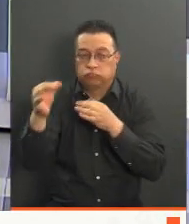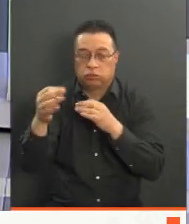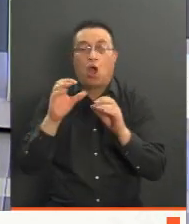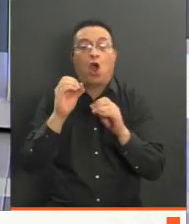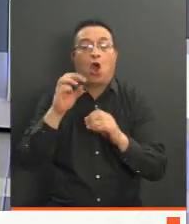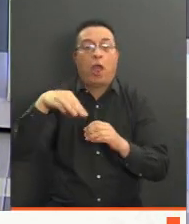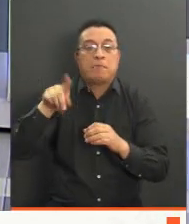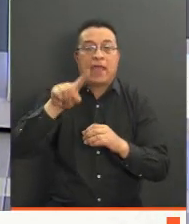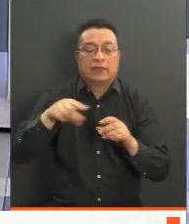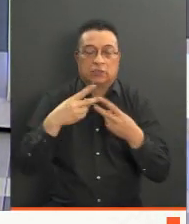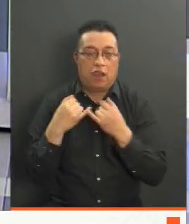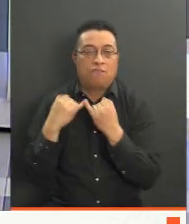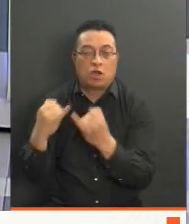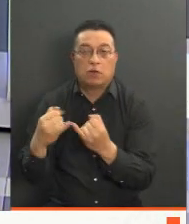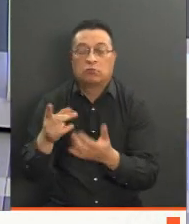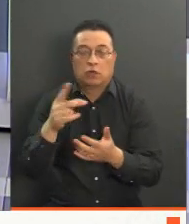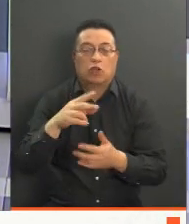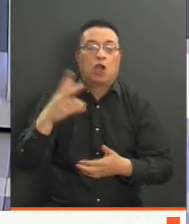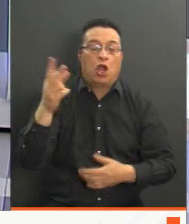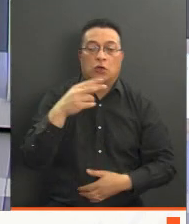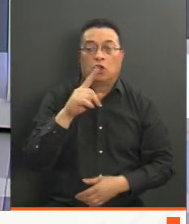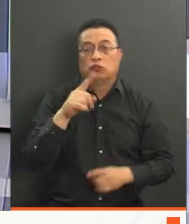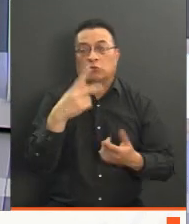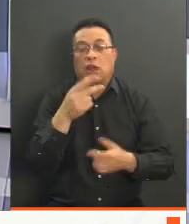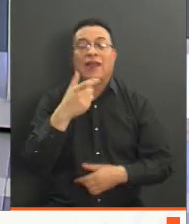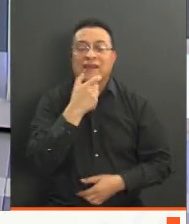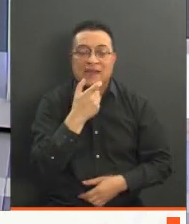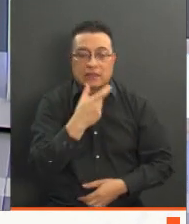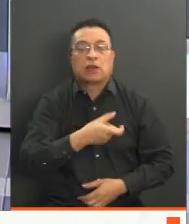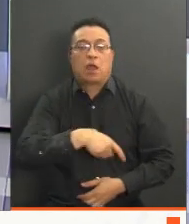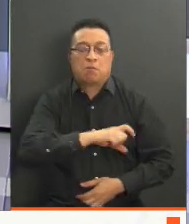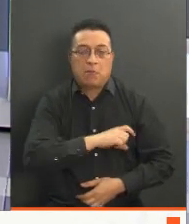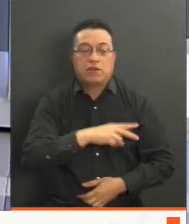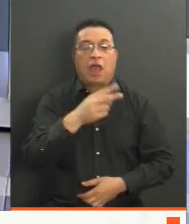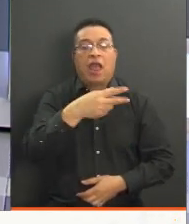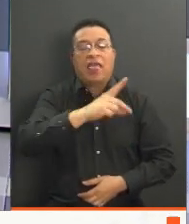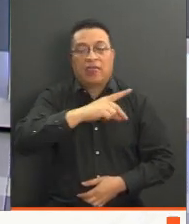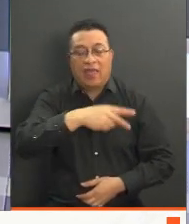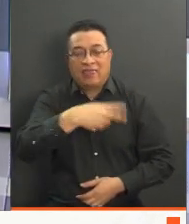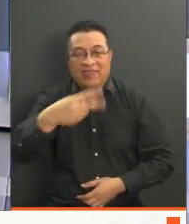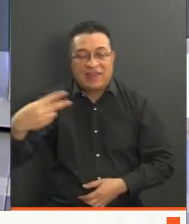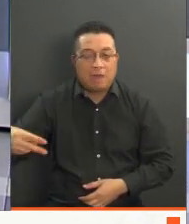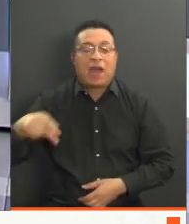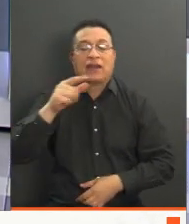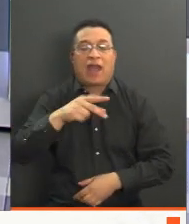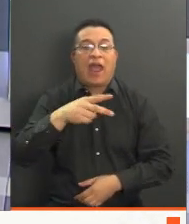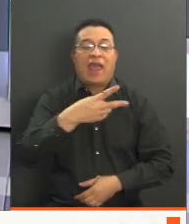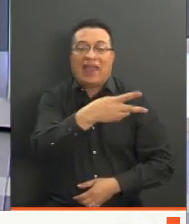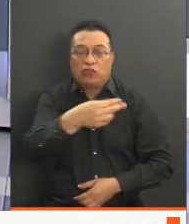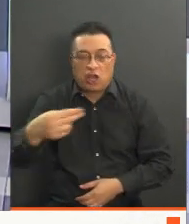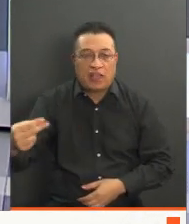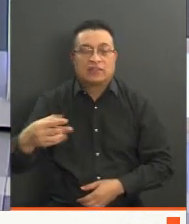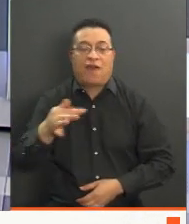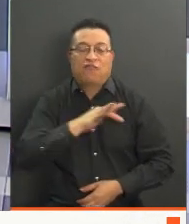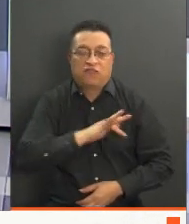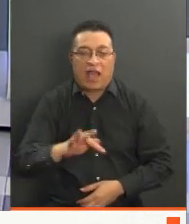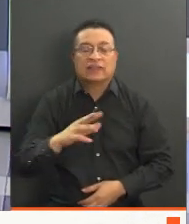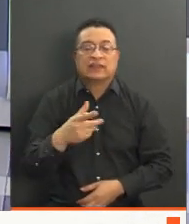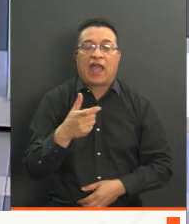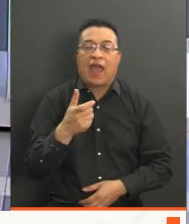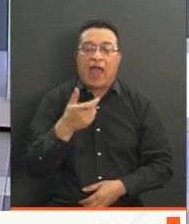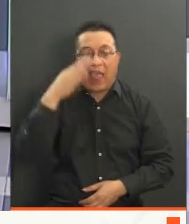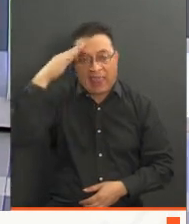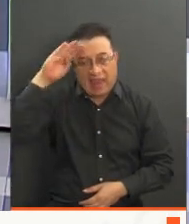Salud. Allí vemos países como, no lo voy a nombrar todos, pero Inglaterra, España, Dinamarca, Estados Unidos, Indonesia, Francia, Irlanda, entre otros.